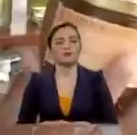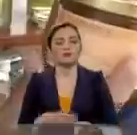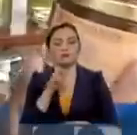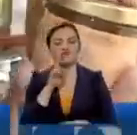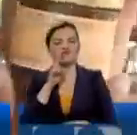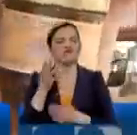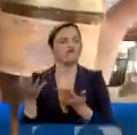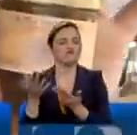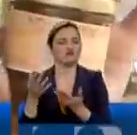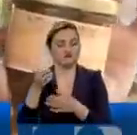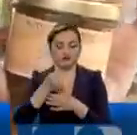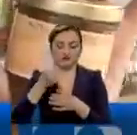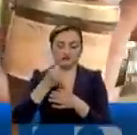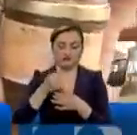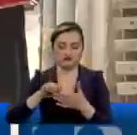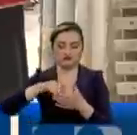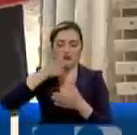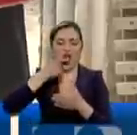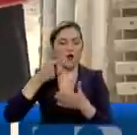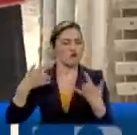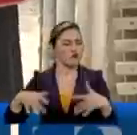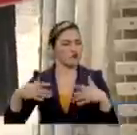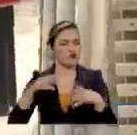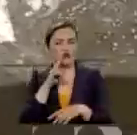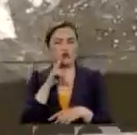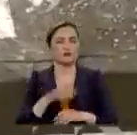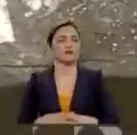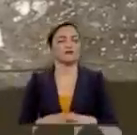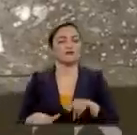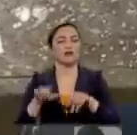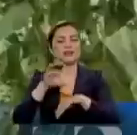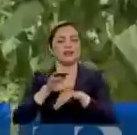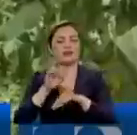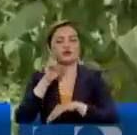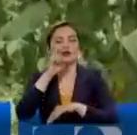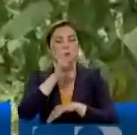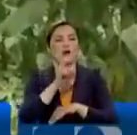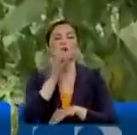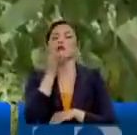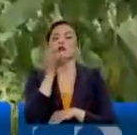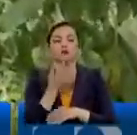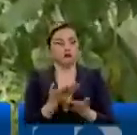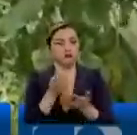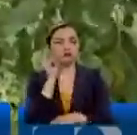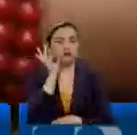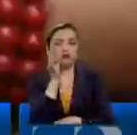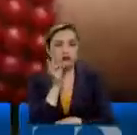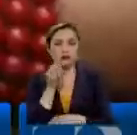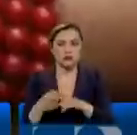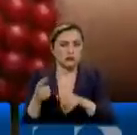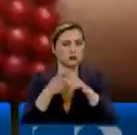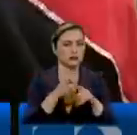mermelada del mishke, del concentrado. Cerca de este centro turístico también se encuentran granjas que proporcionan frutos y